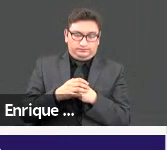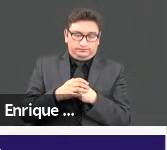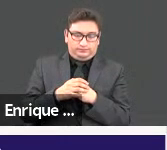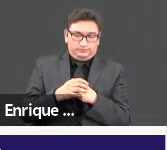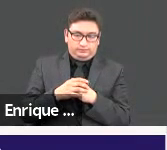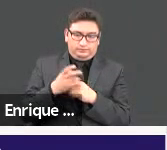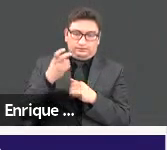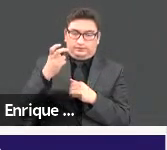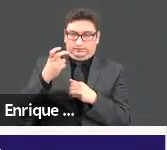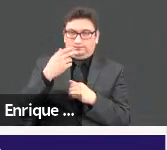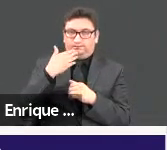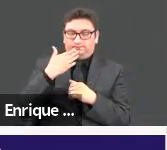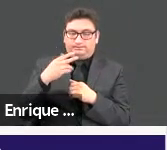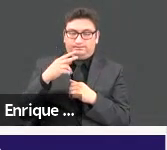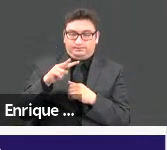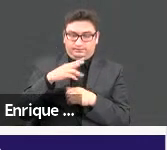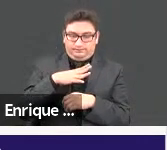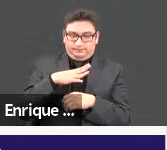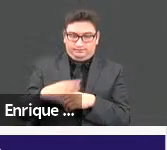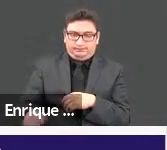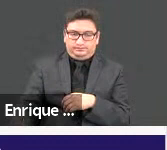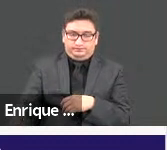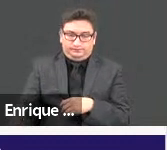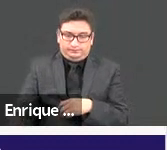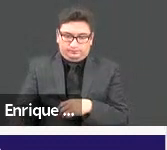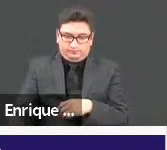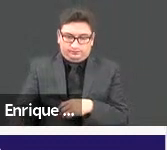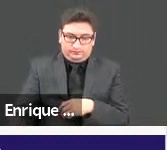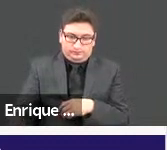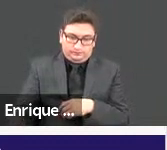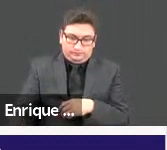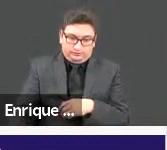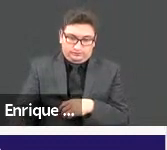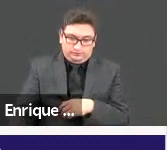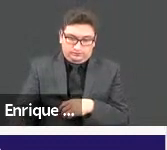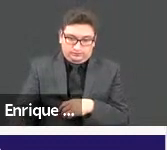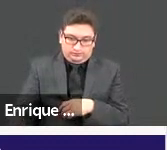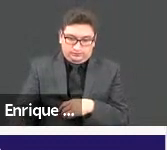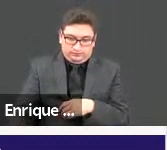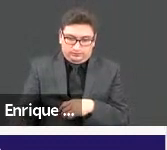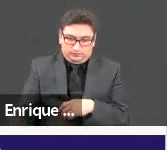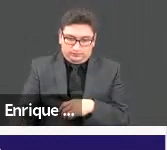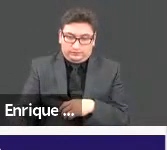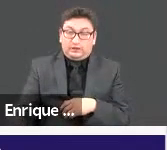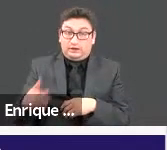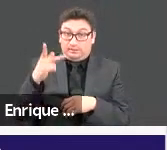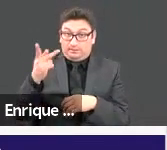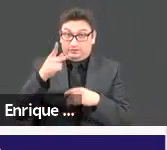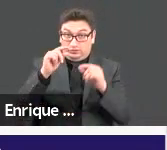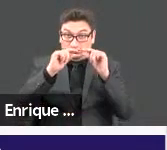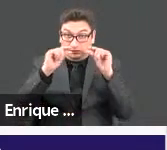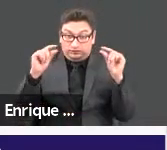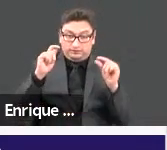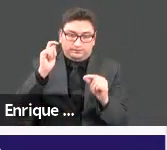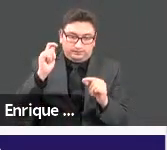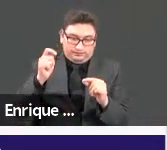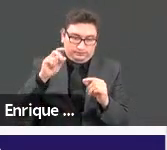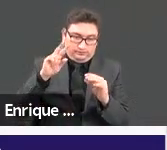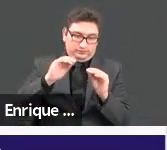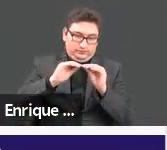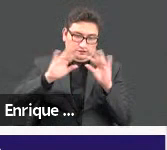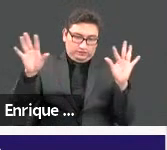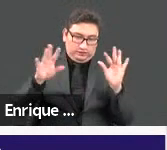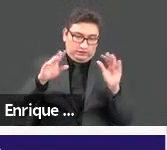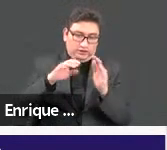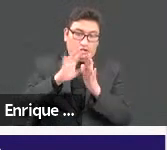Aquí está. Bien, a lo que se refiere la persona que preguntó, efectivamente, es que en